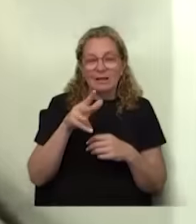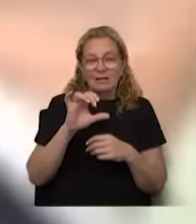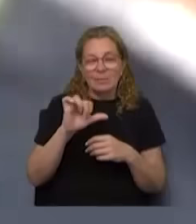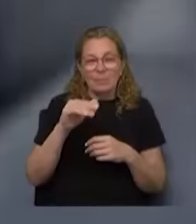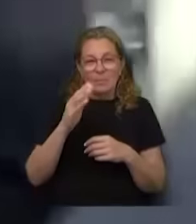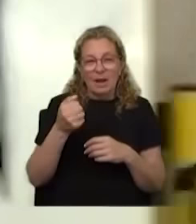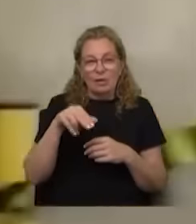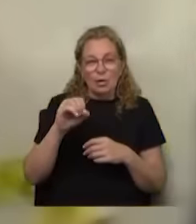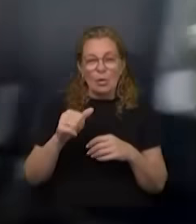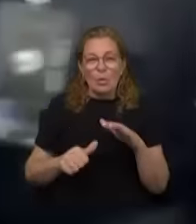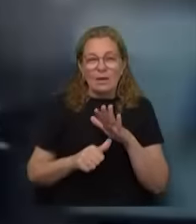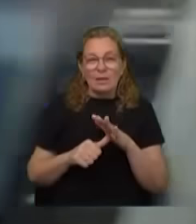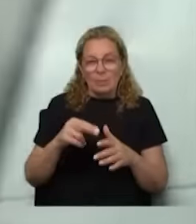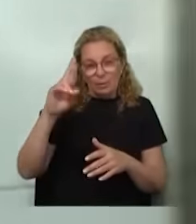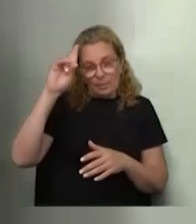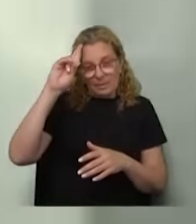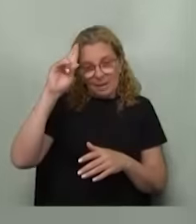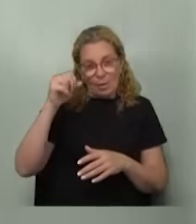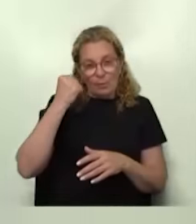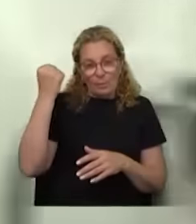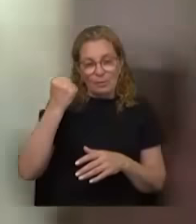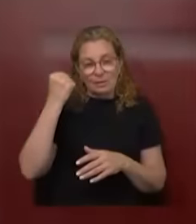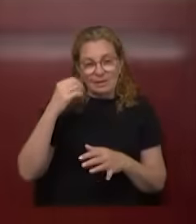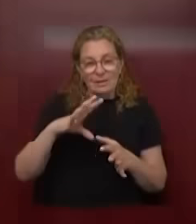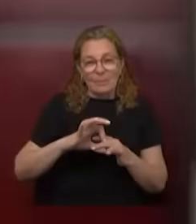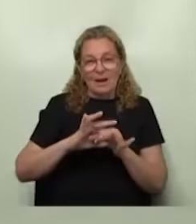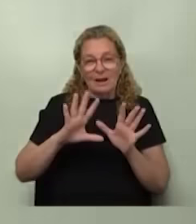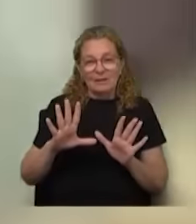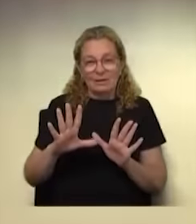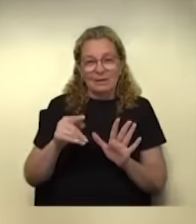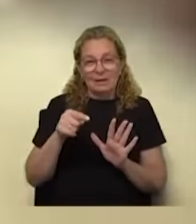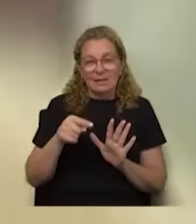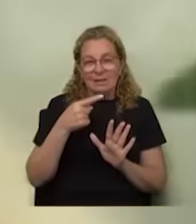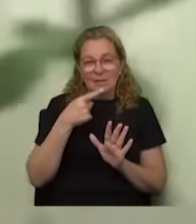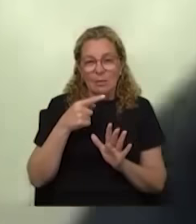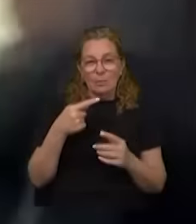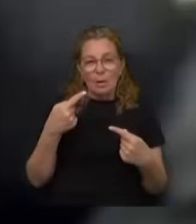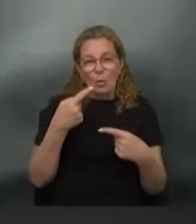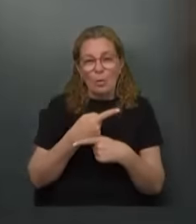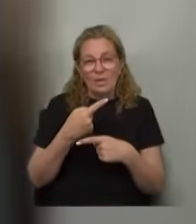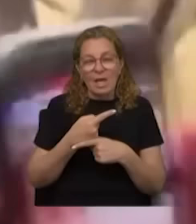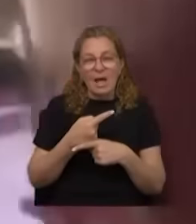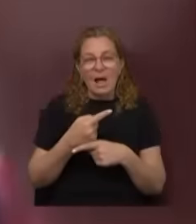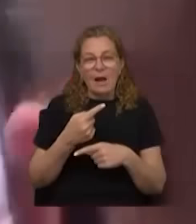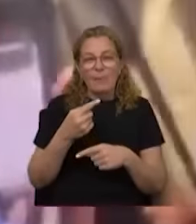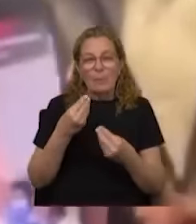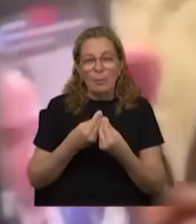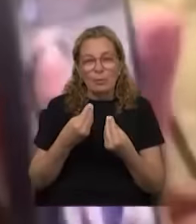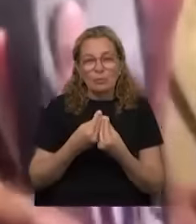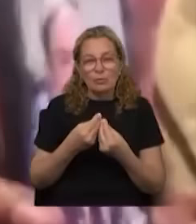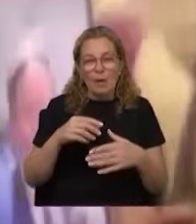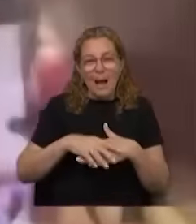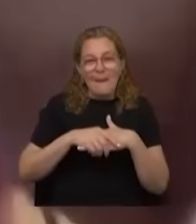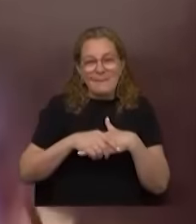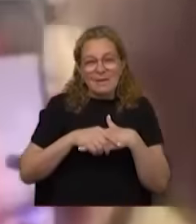Marco es un líder muy respetado y una voz muy poderosa para la libertad por lo que será un firme defensor de nuestra nación un verdadero amigo de